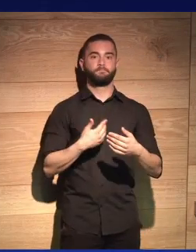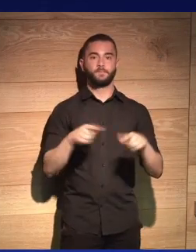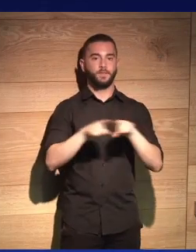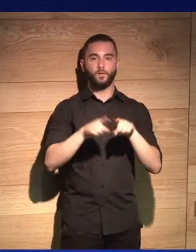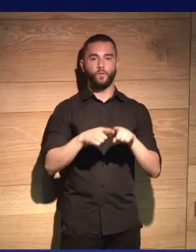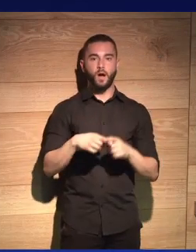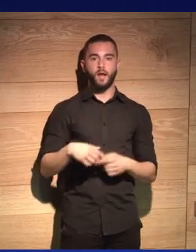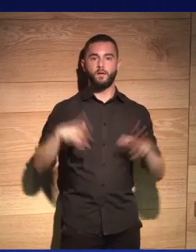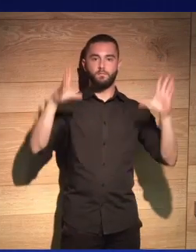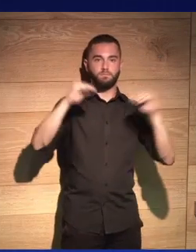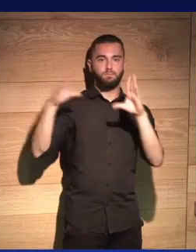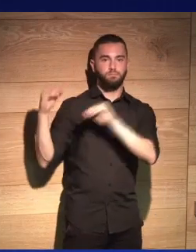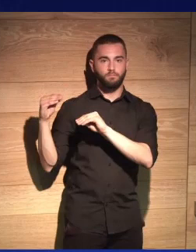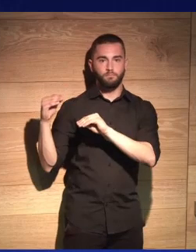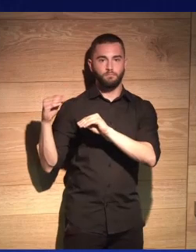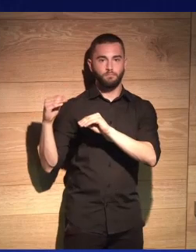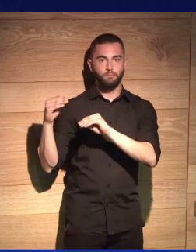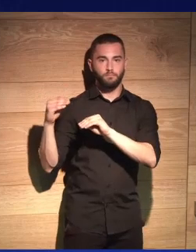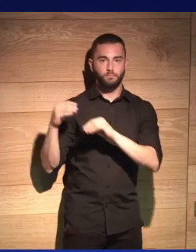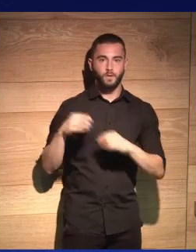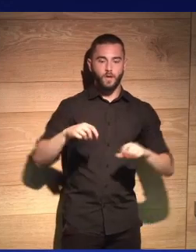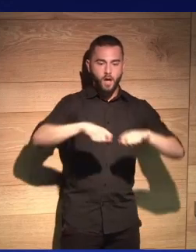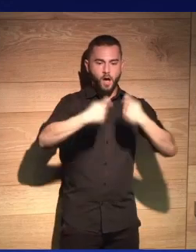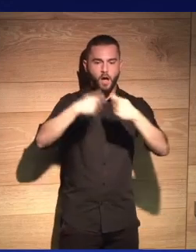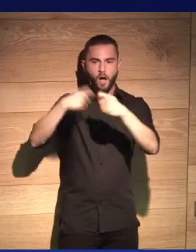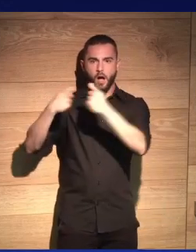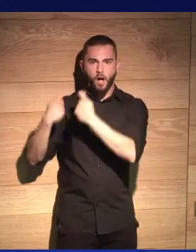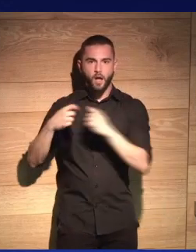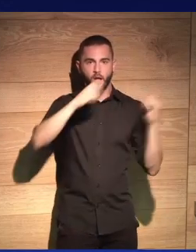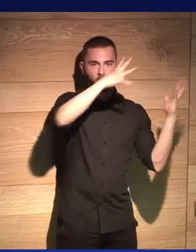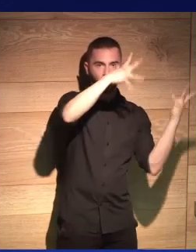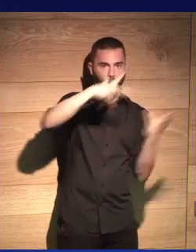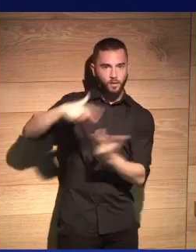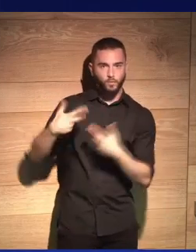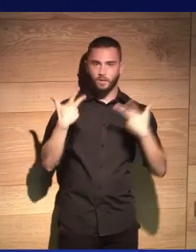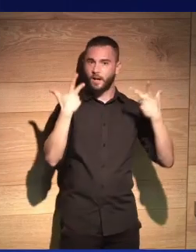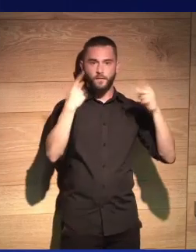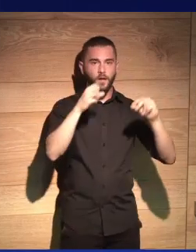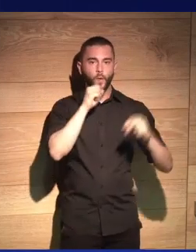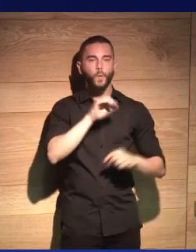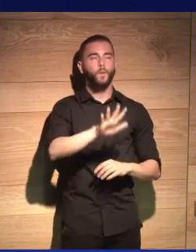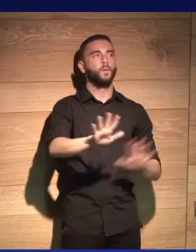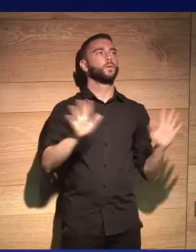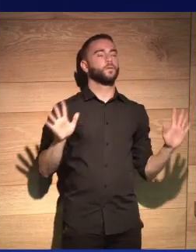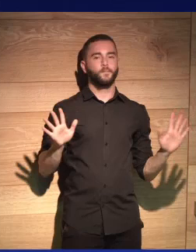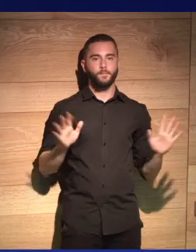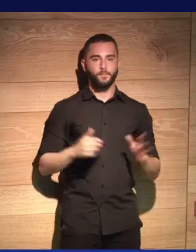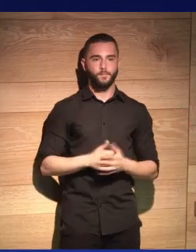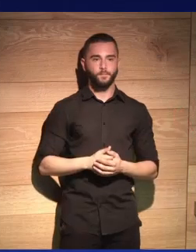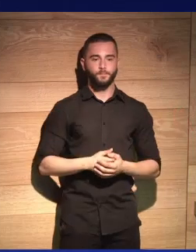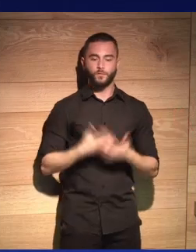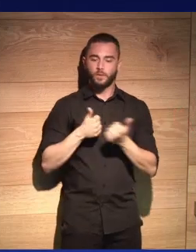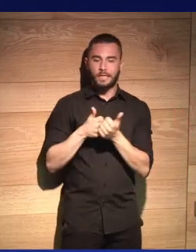un interruptor, todos dejamos de calcular catástrofes sombrías y soltamos. Aceptamos seguirla